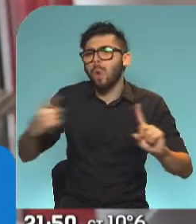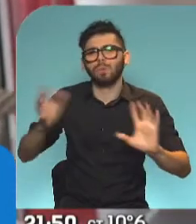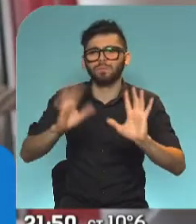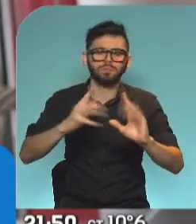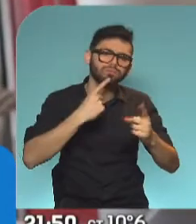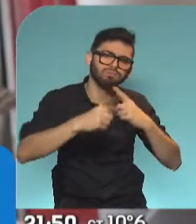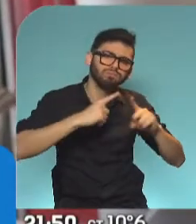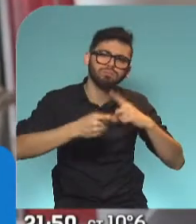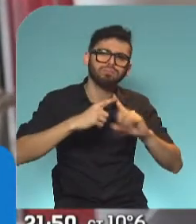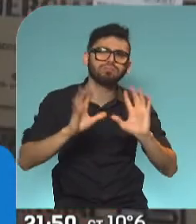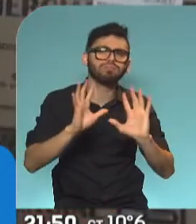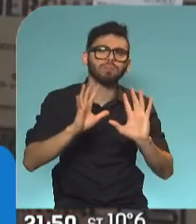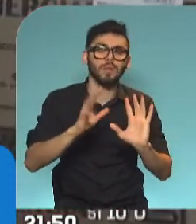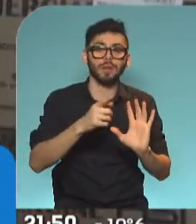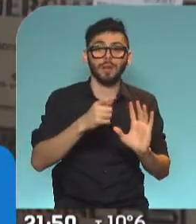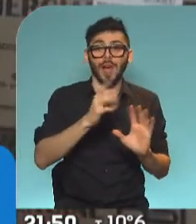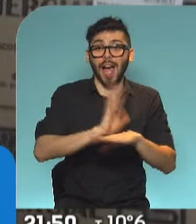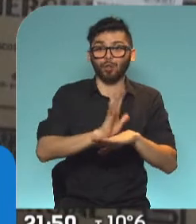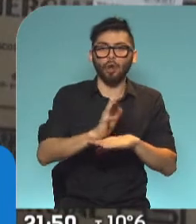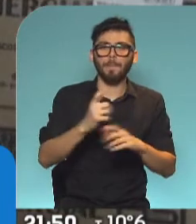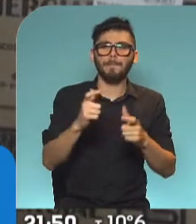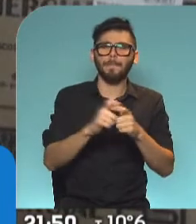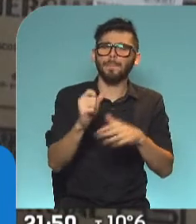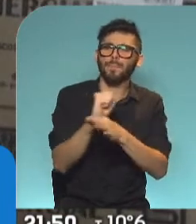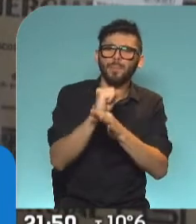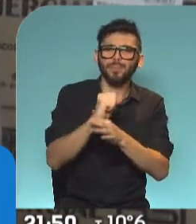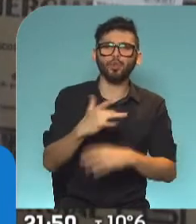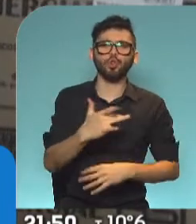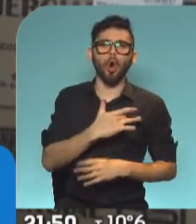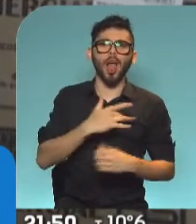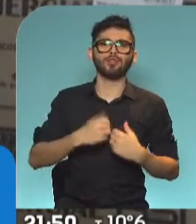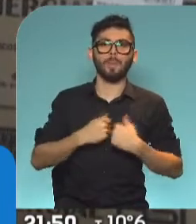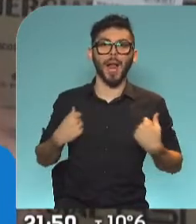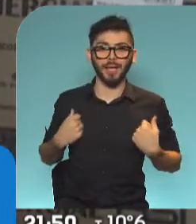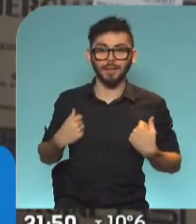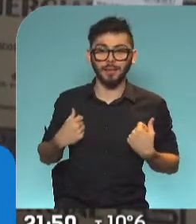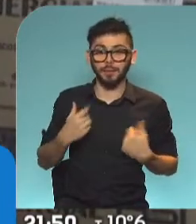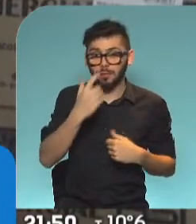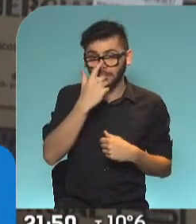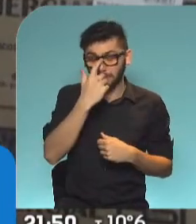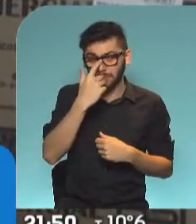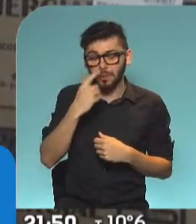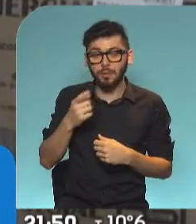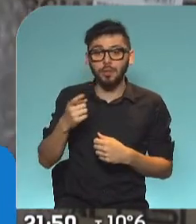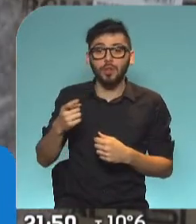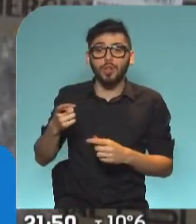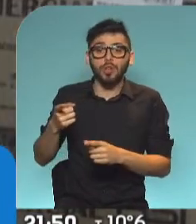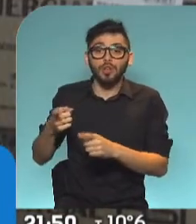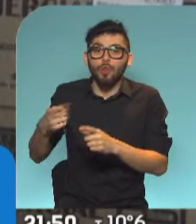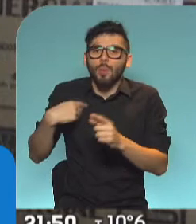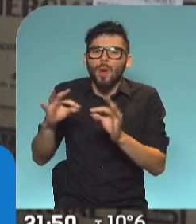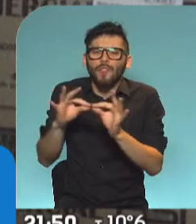protagonista de Corazón Valiente. Estoy vendiendo esto para darme vuelta y sobrevivir, resistir. Porque esa es mi frase. Yo